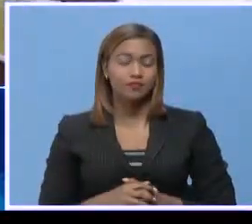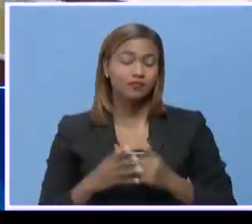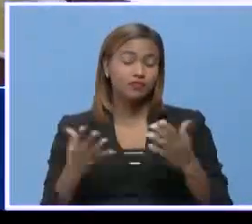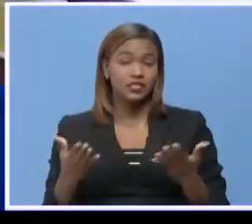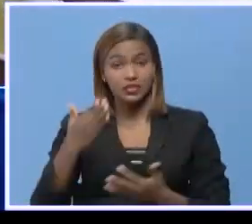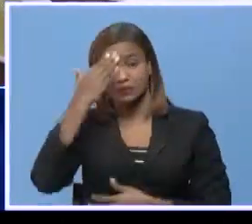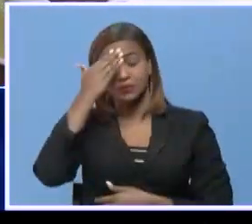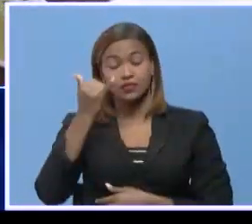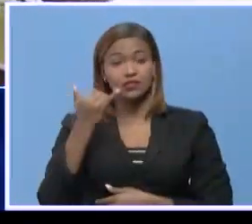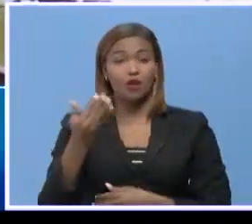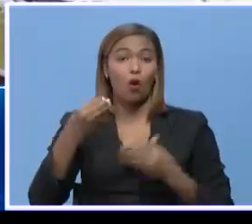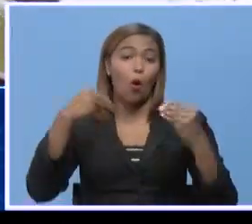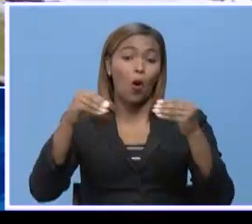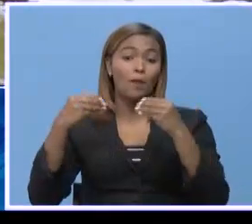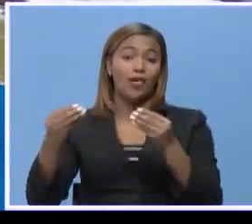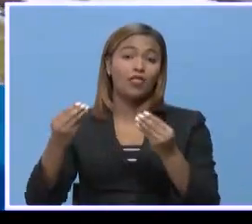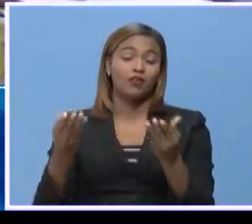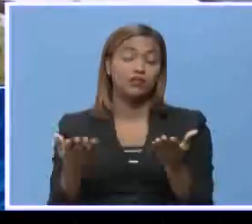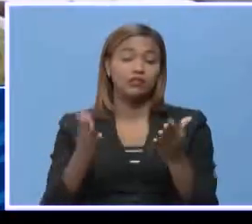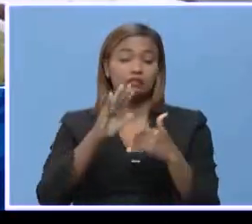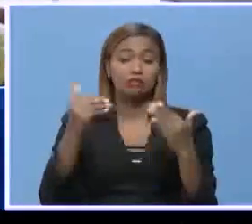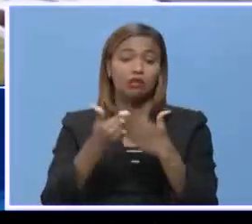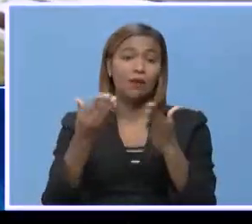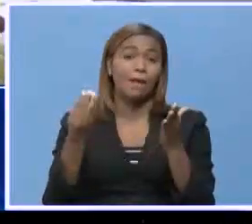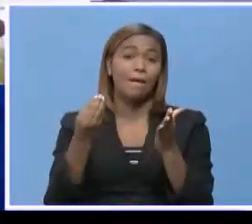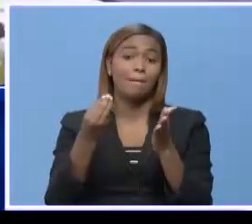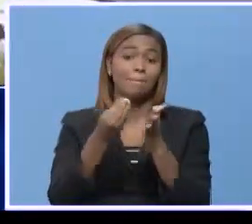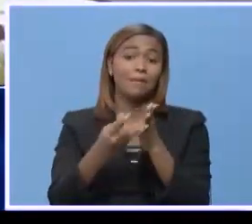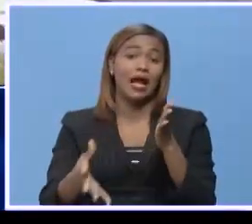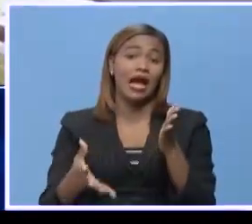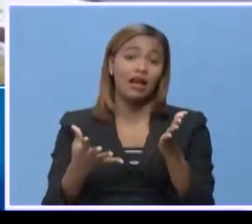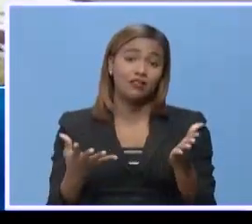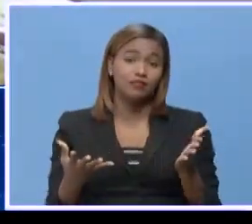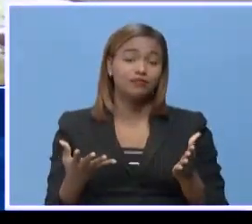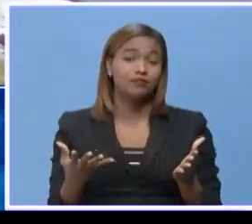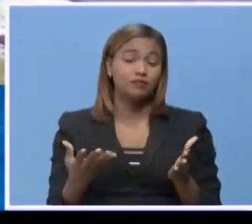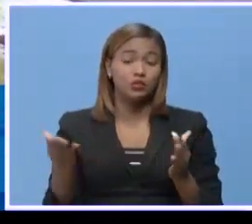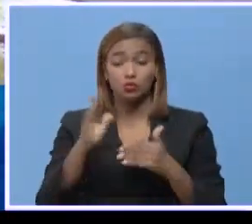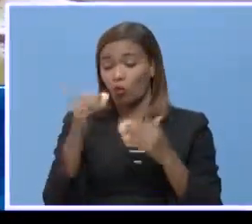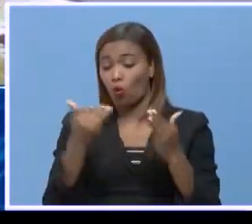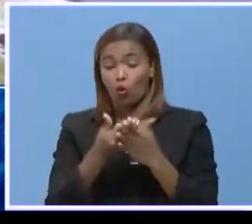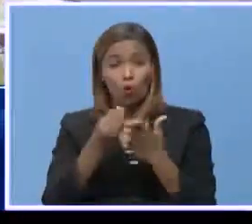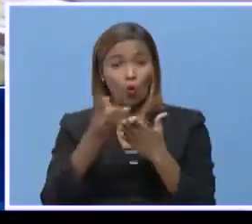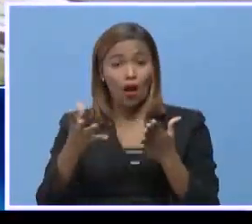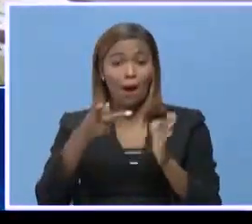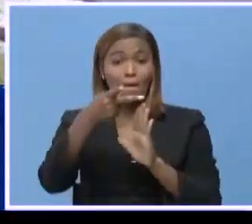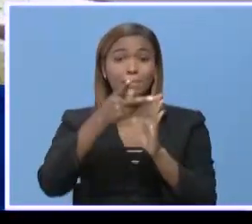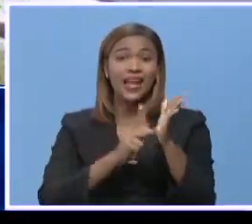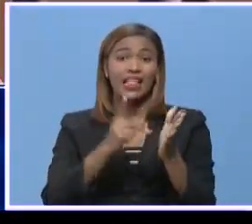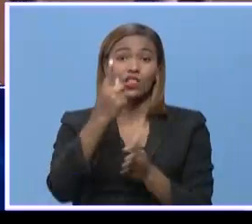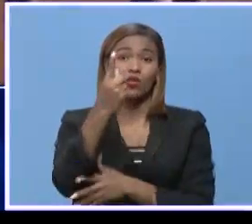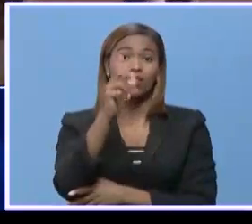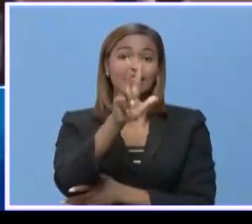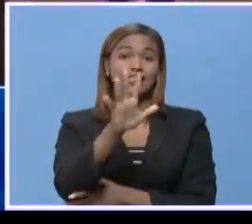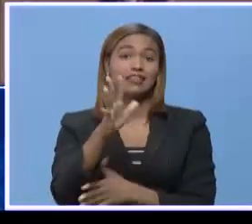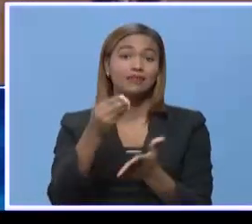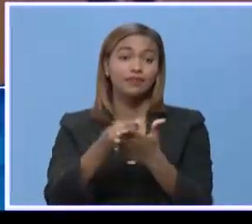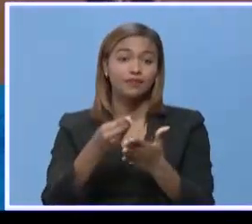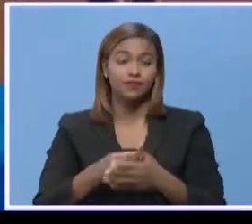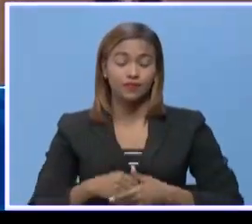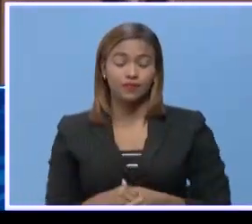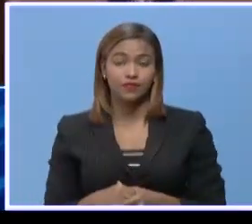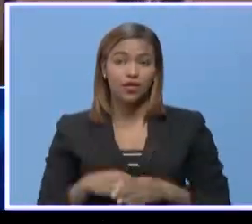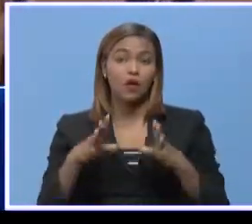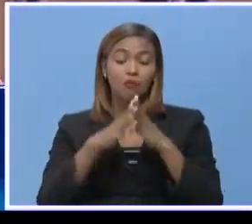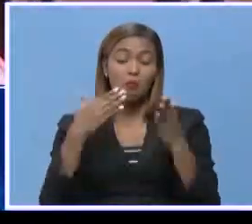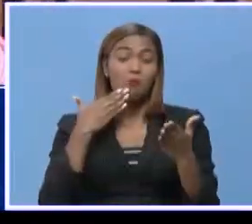Bueno, porque en lo colmado está todo caro. Todo caro. Un plátano vale 35 pesos. Muy buena está